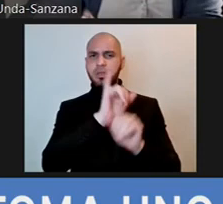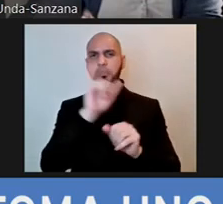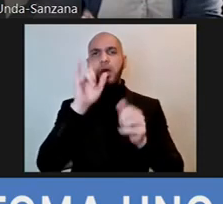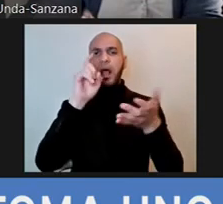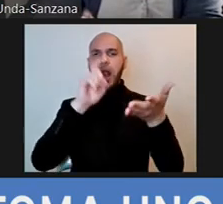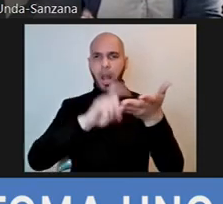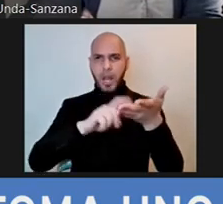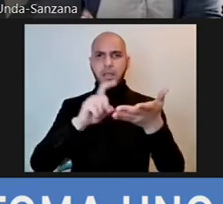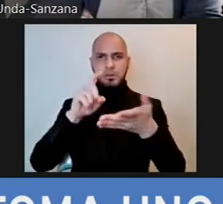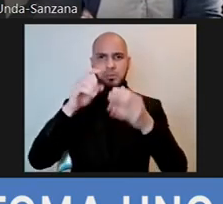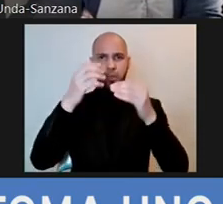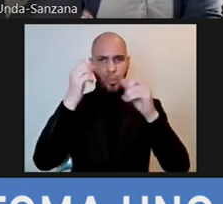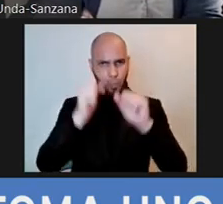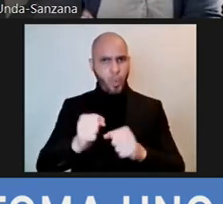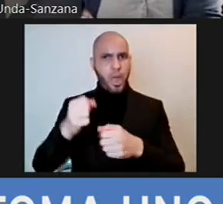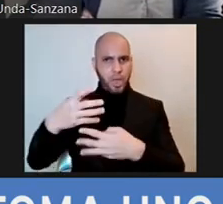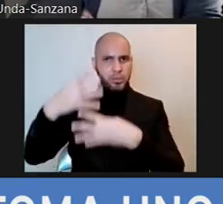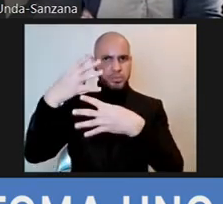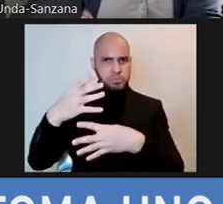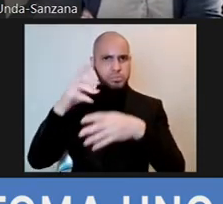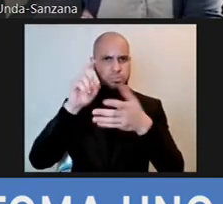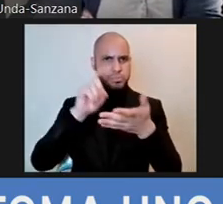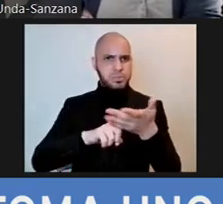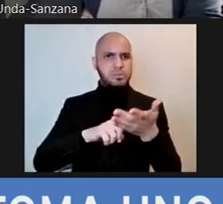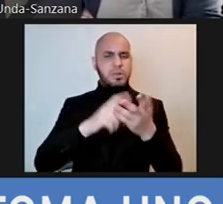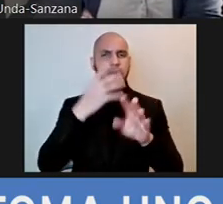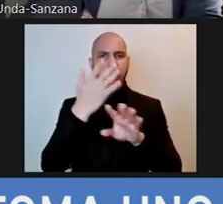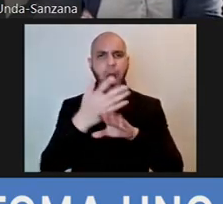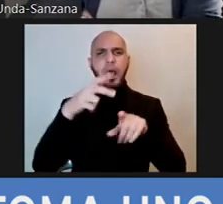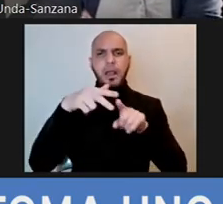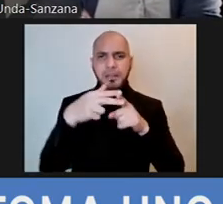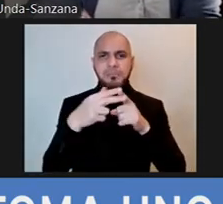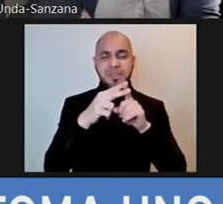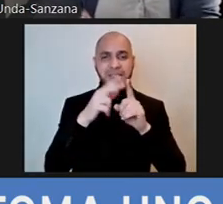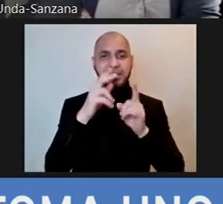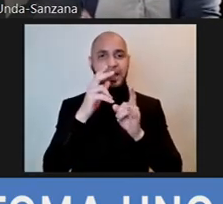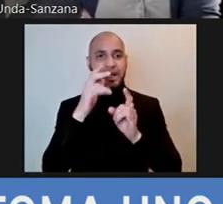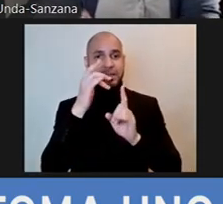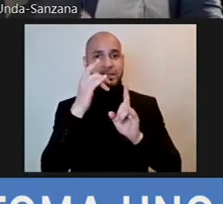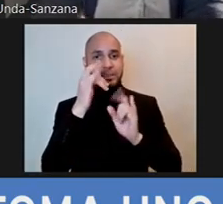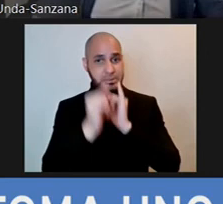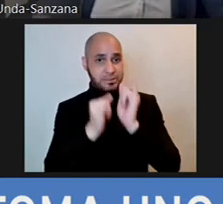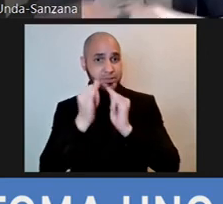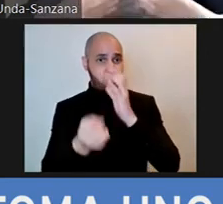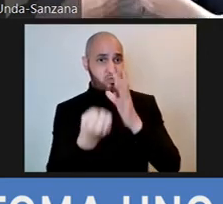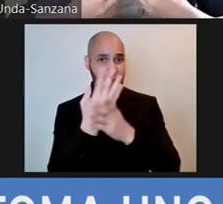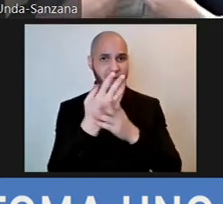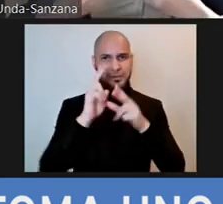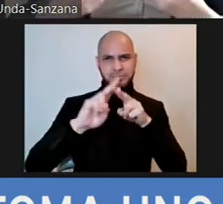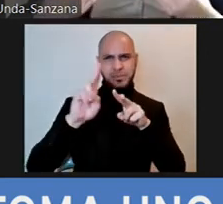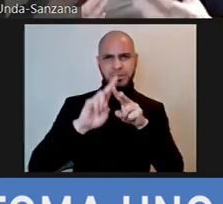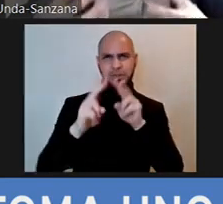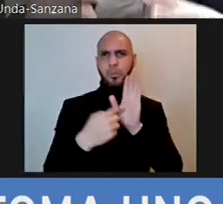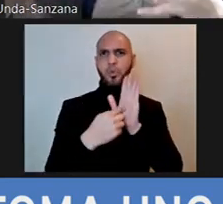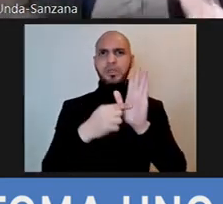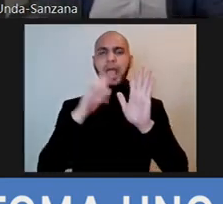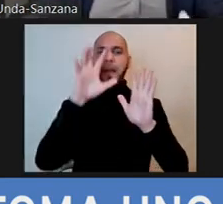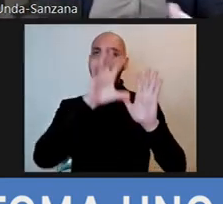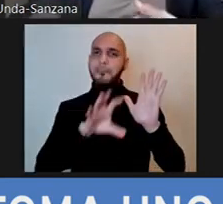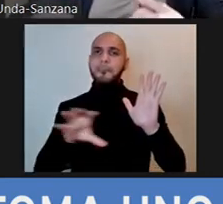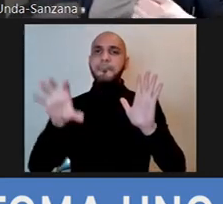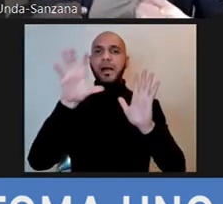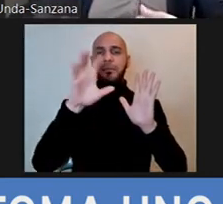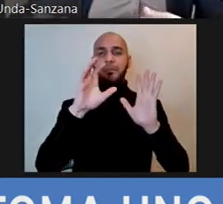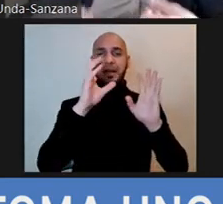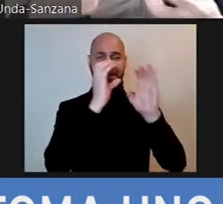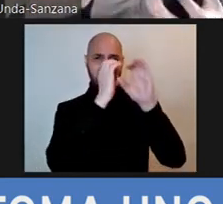dejar después el link en los comentarios. Tenemos unas herramientas virtuales nuevas que hemos desarrollado precisamente para mostrar un mapa de la astronomía